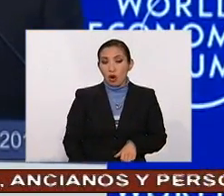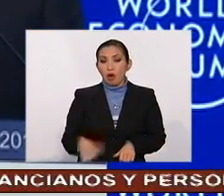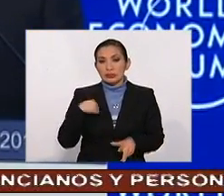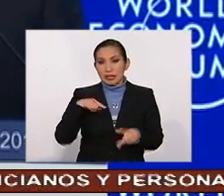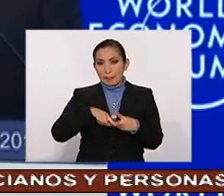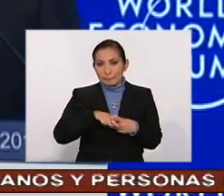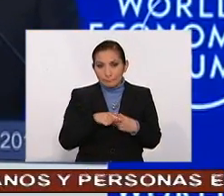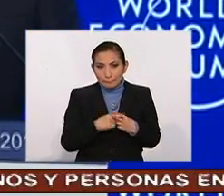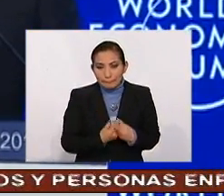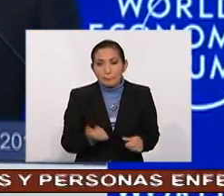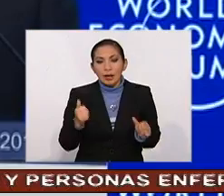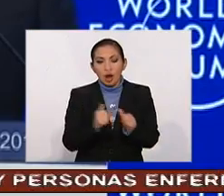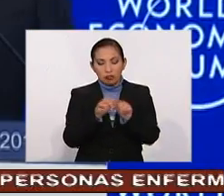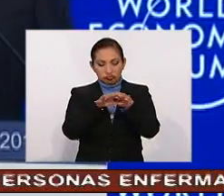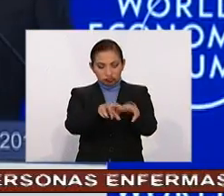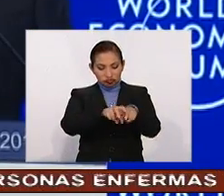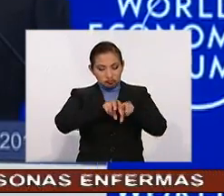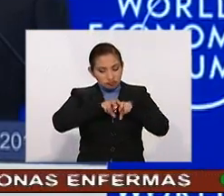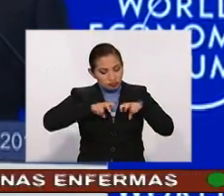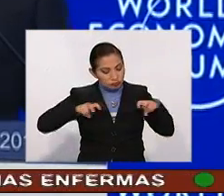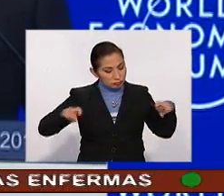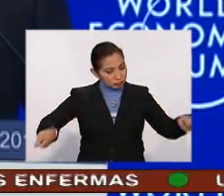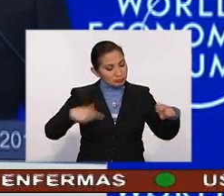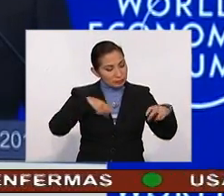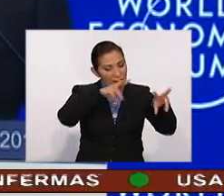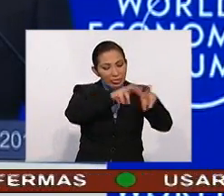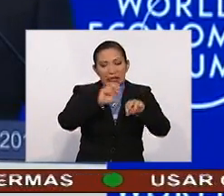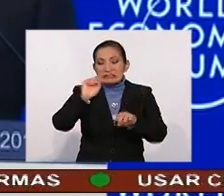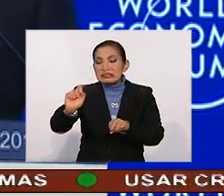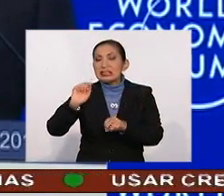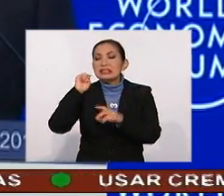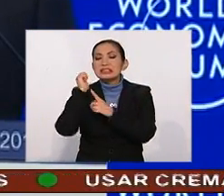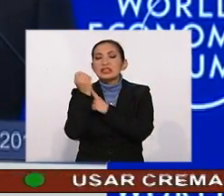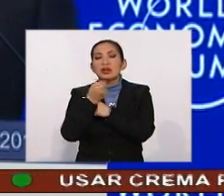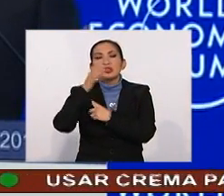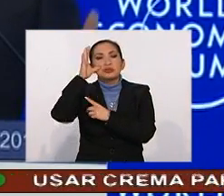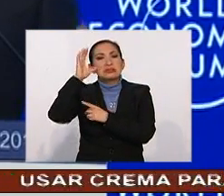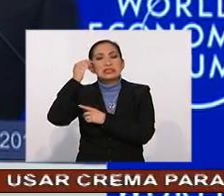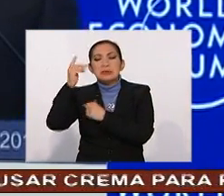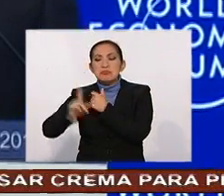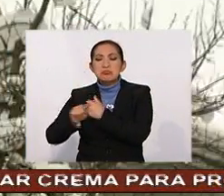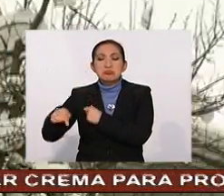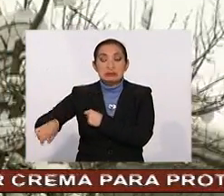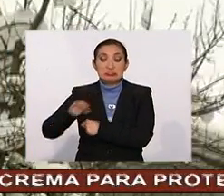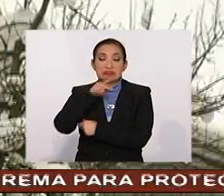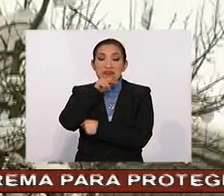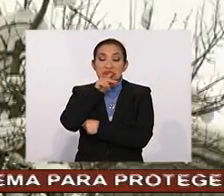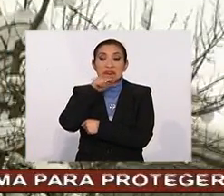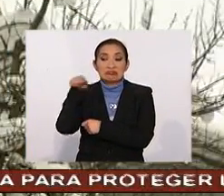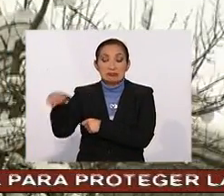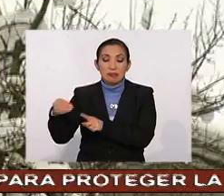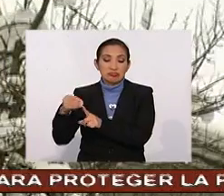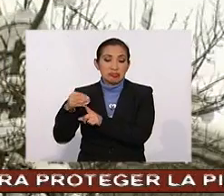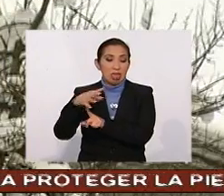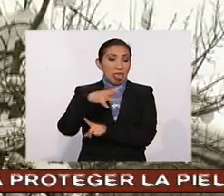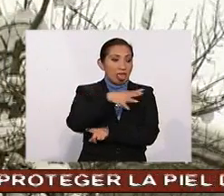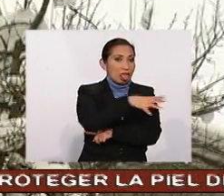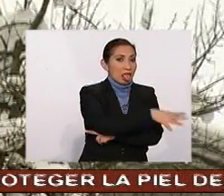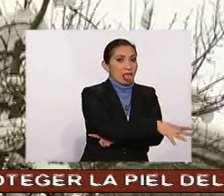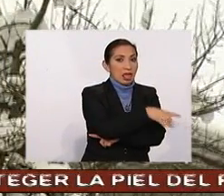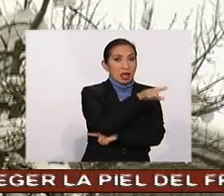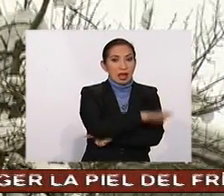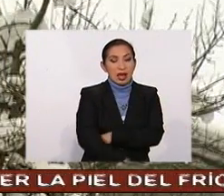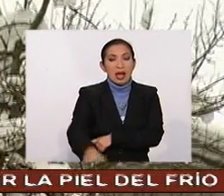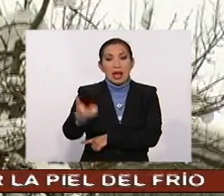comenzado con un panel en el que se ha analizado la situación en China, como decimos, preocupante, porque se ha devaluado